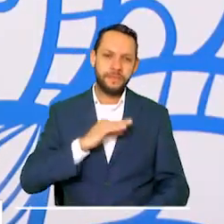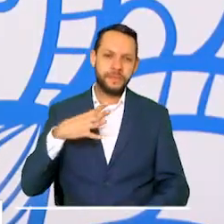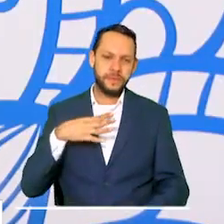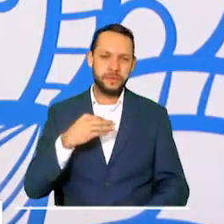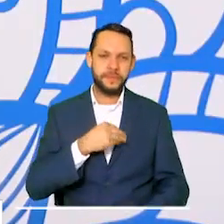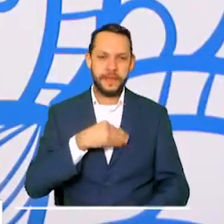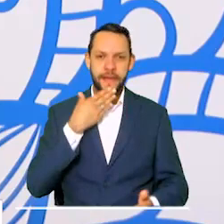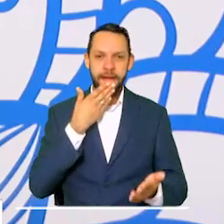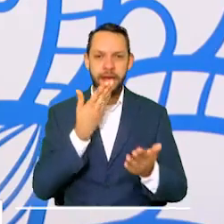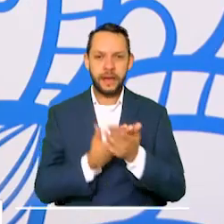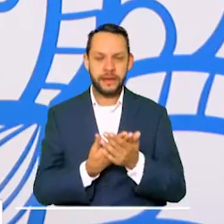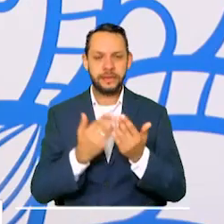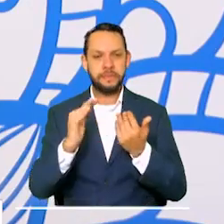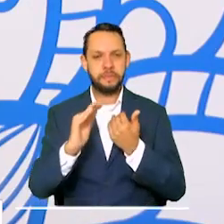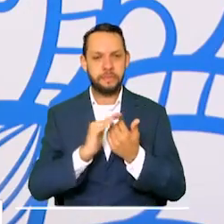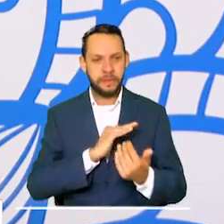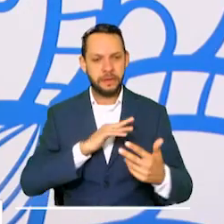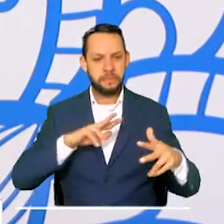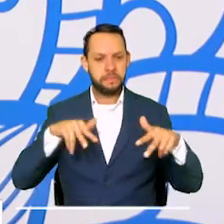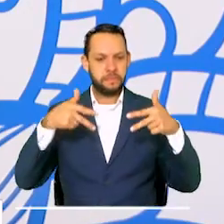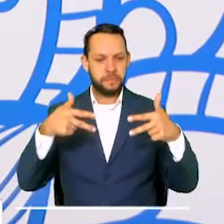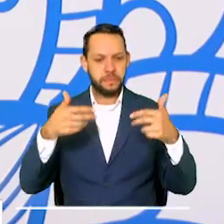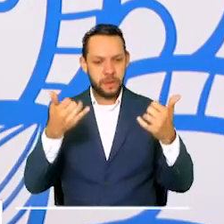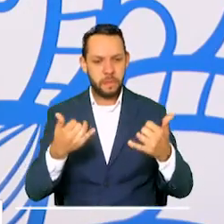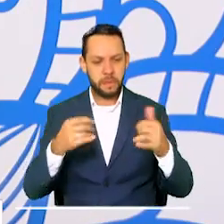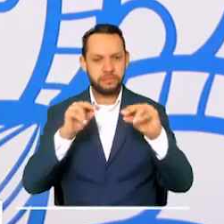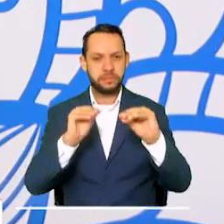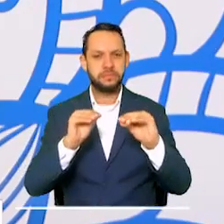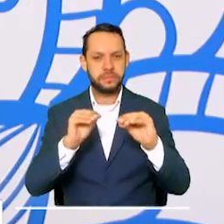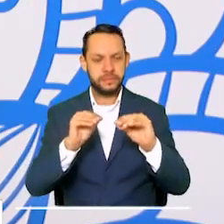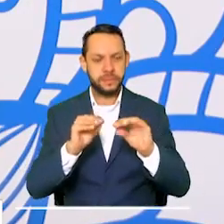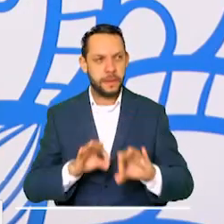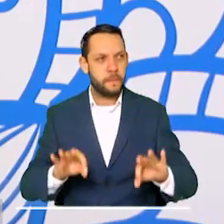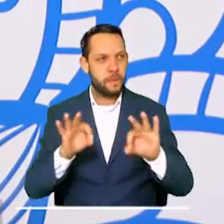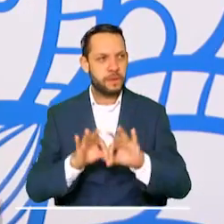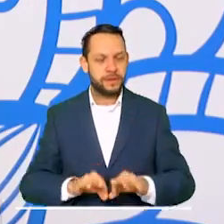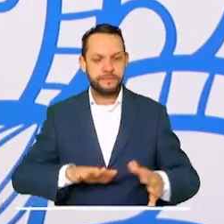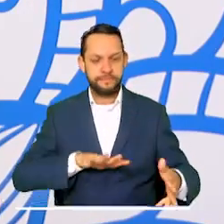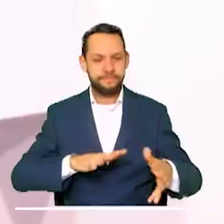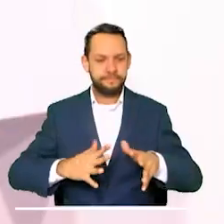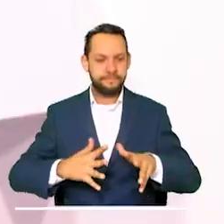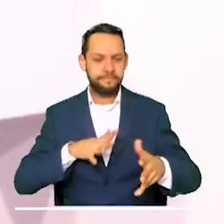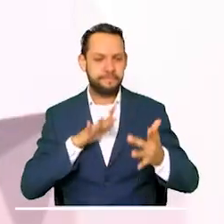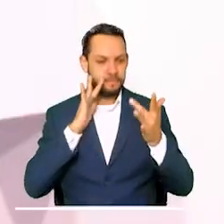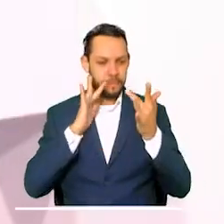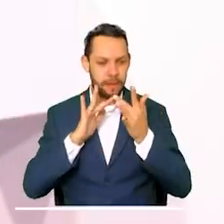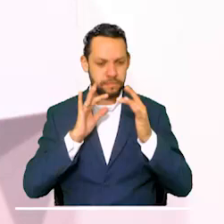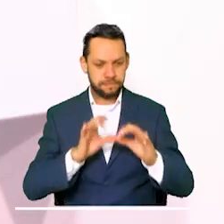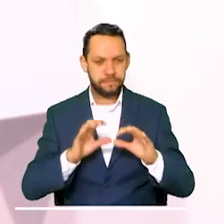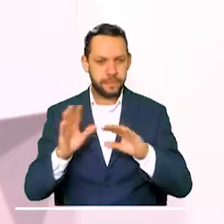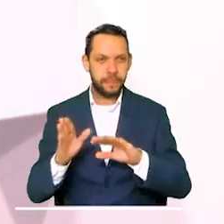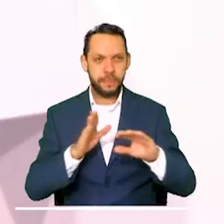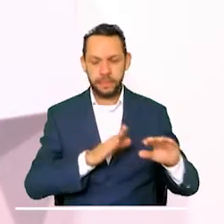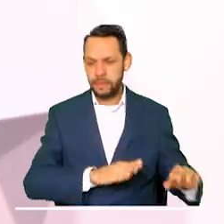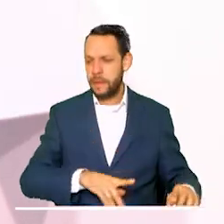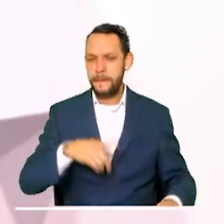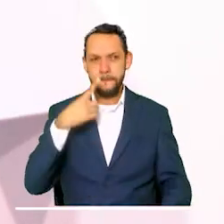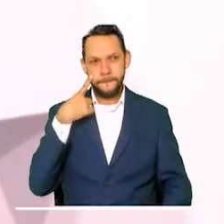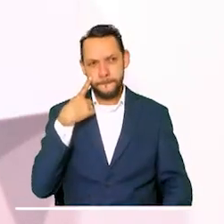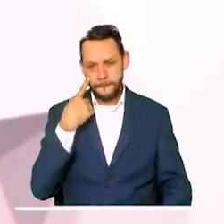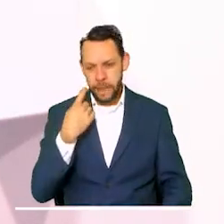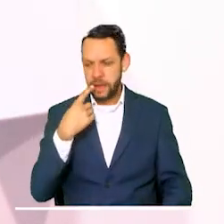están conectadas con nosotros en este momento, con Conexión Vital. Me encanta tenerte aquí, hablar de este tema